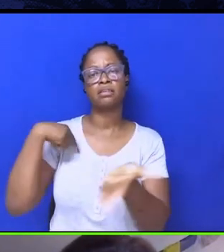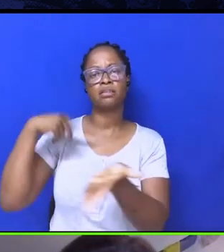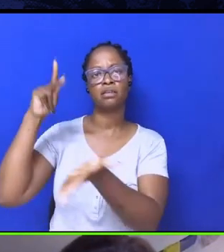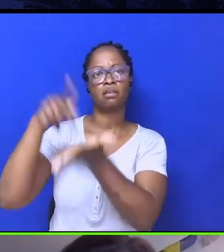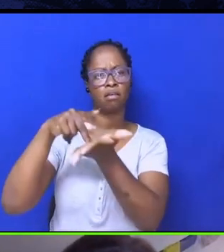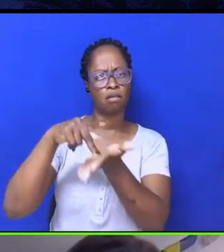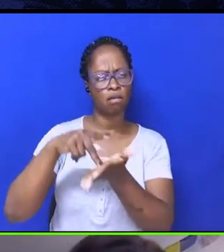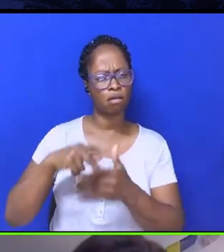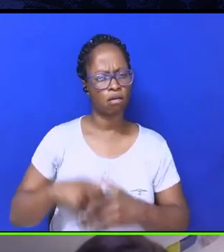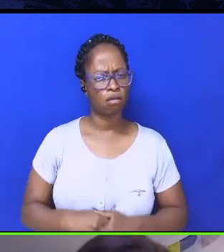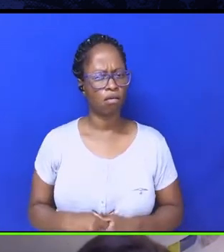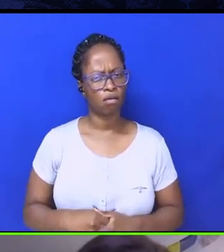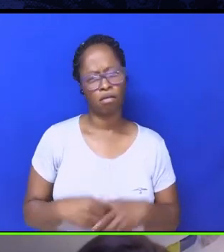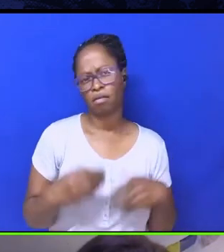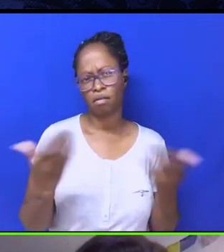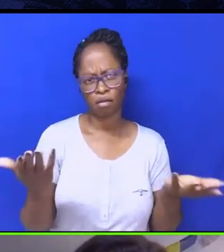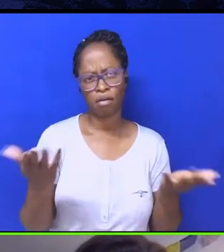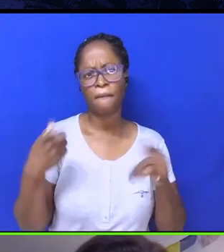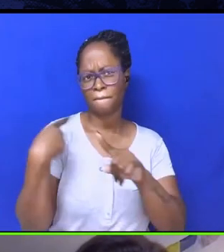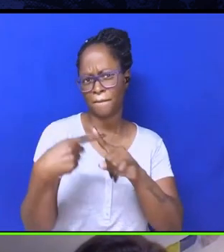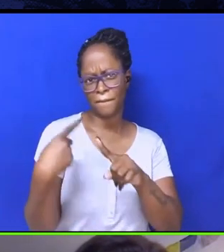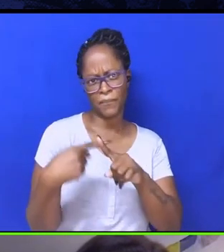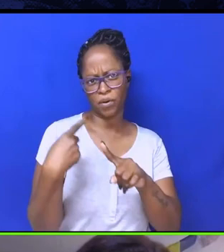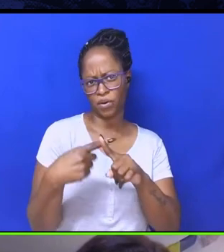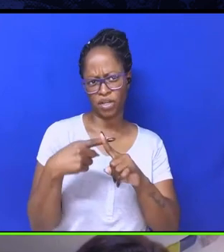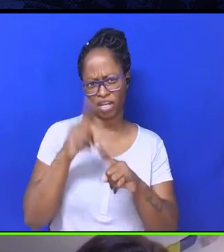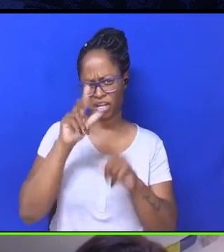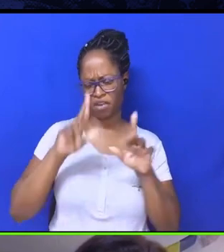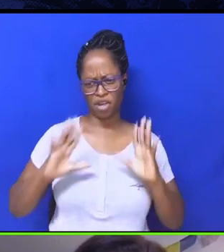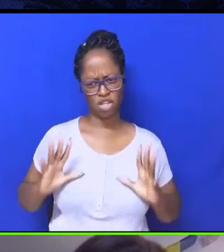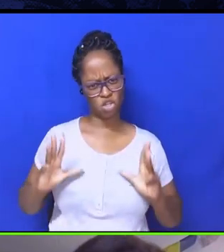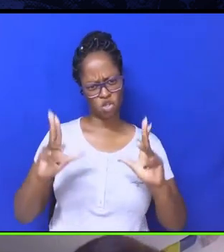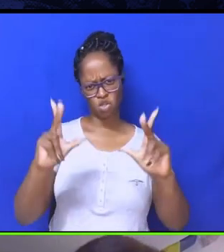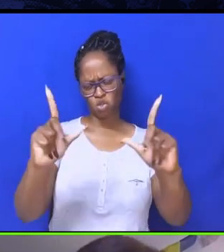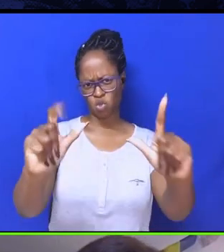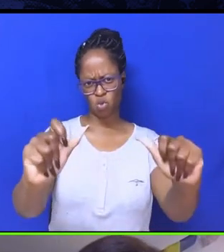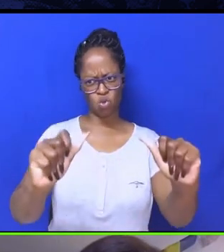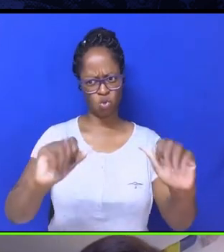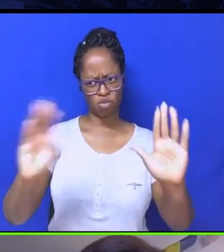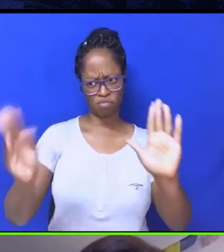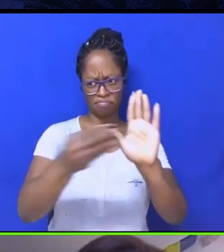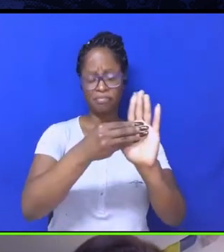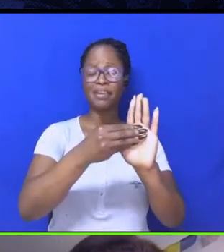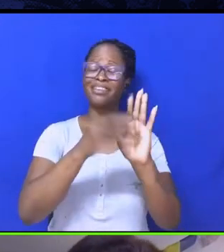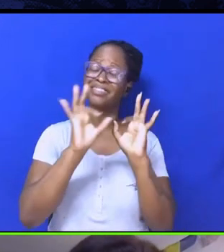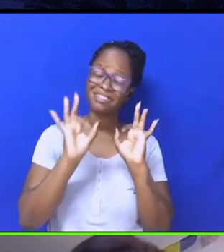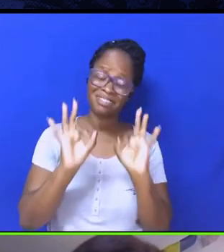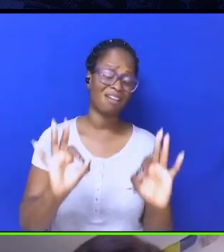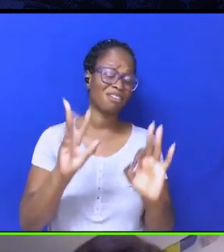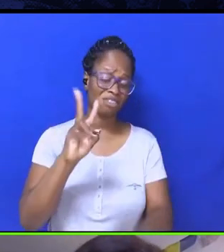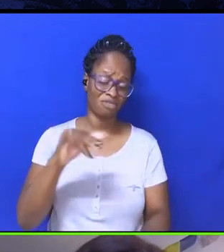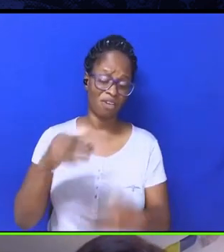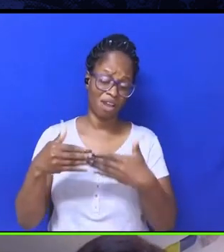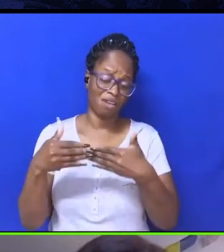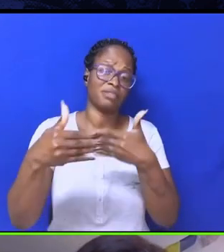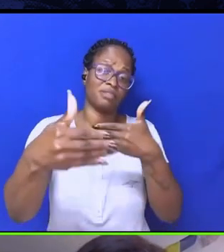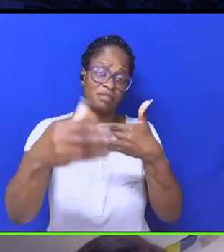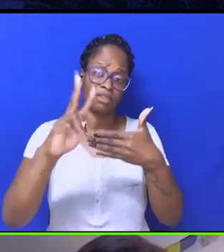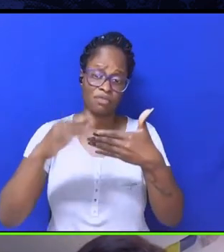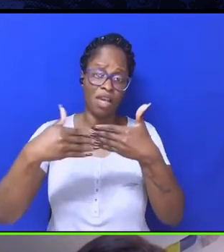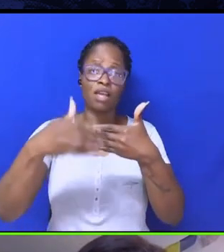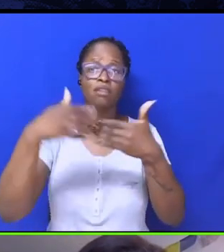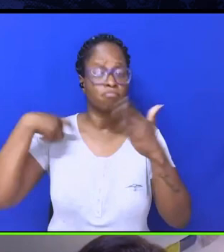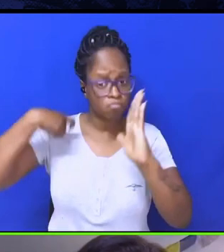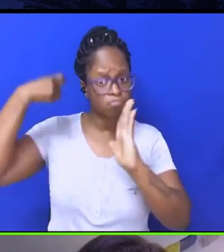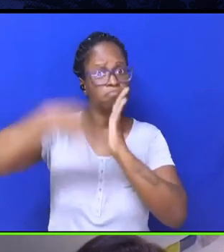y todos los que deberían estar y seguramente vamos a tener que luchar porque sea aún más inclusiva por lo menos en la fase de participación